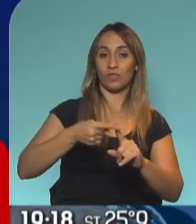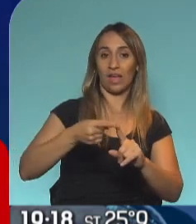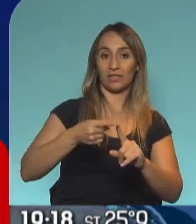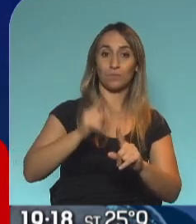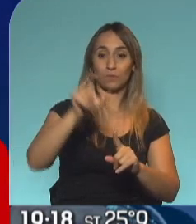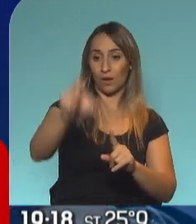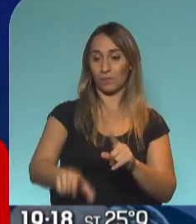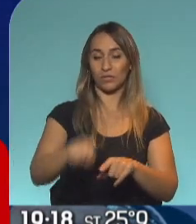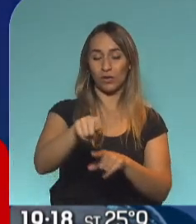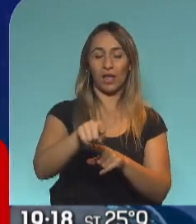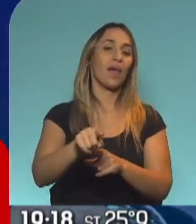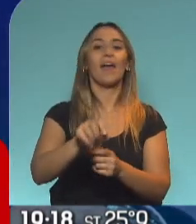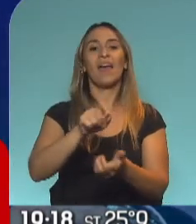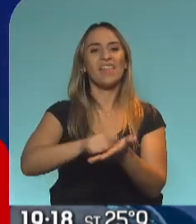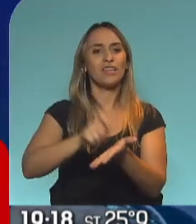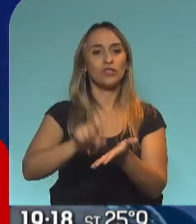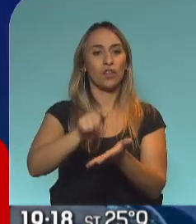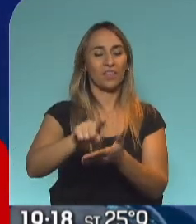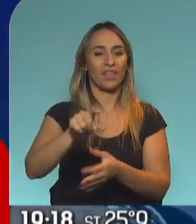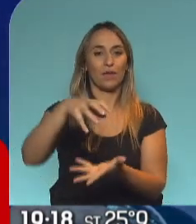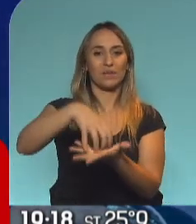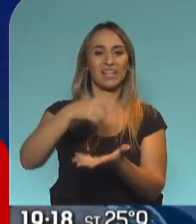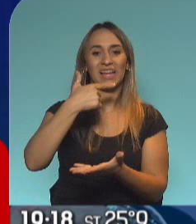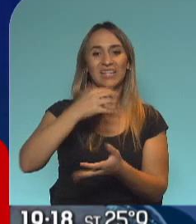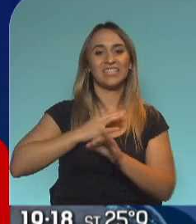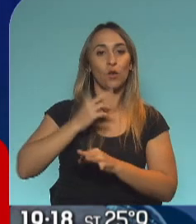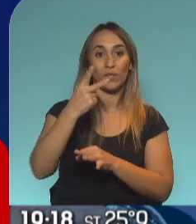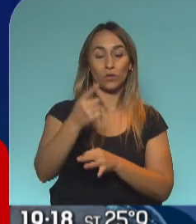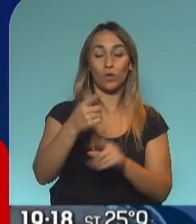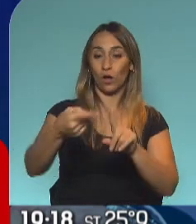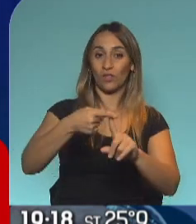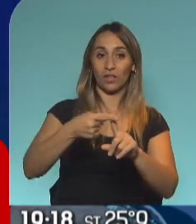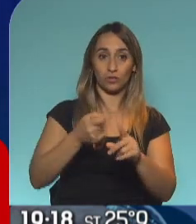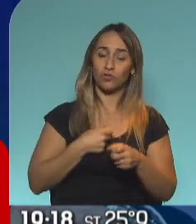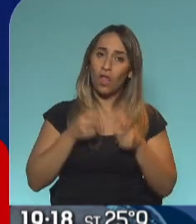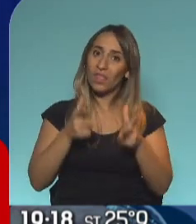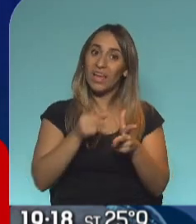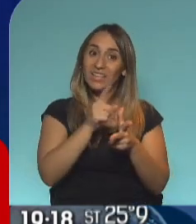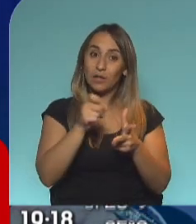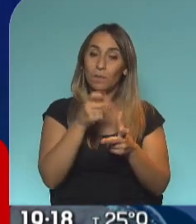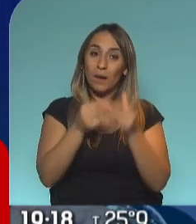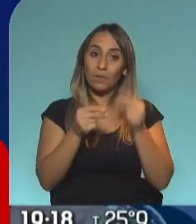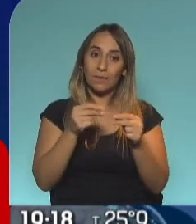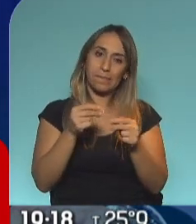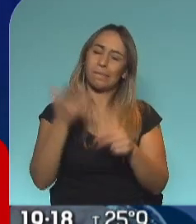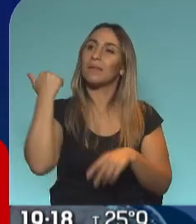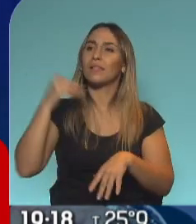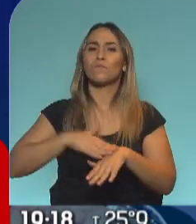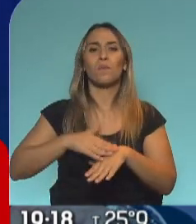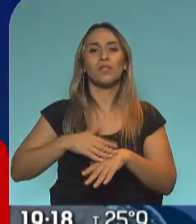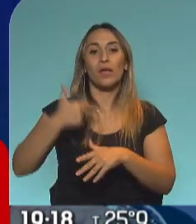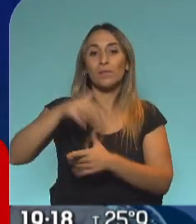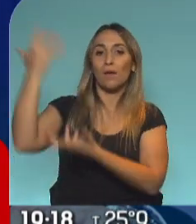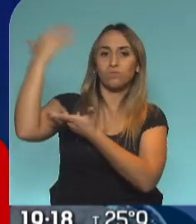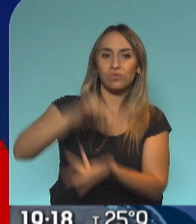editor, en realidad, del siglo XXI de Soledad Kereiliak, la mujer del gobernador, dije 100 vacunas en el contexto en el que iban a venir 5 millones. Esto es lo que decía